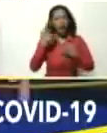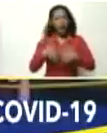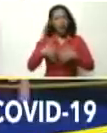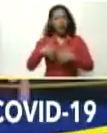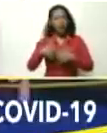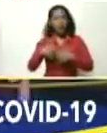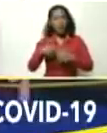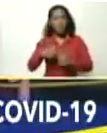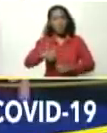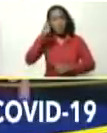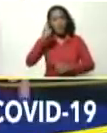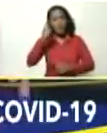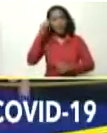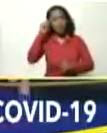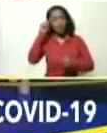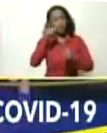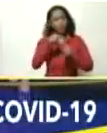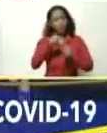más agudo posible.